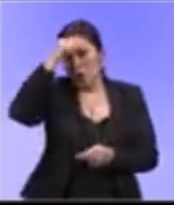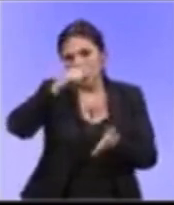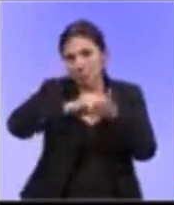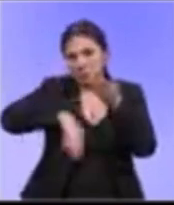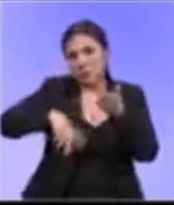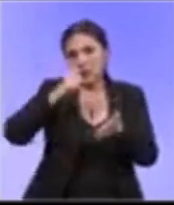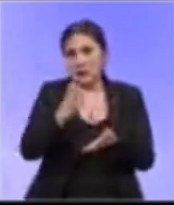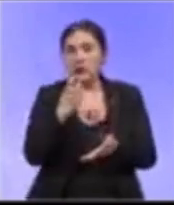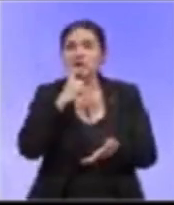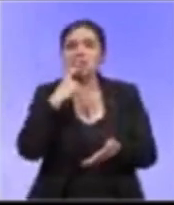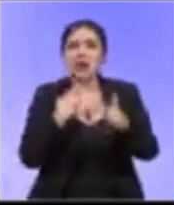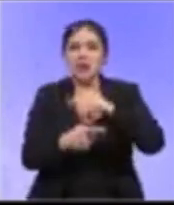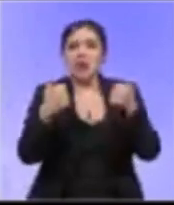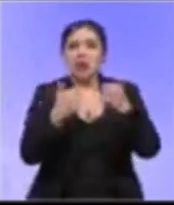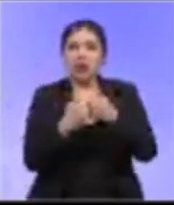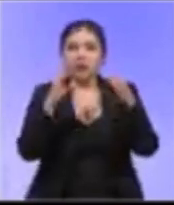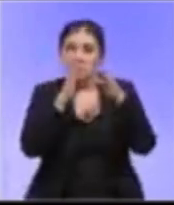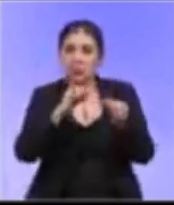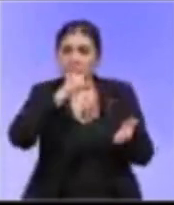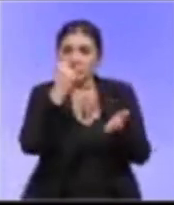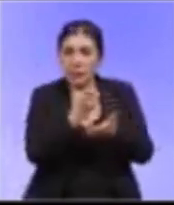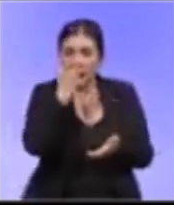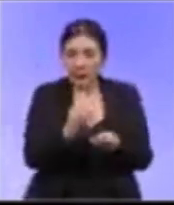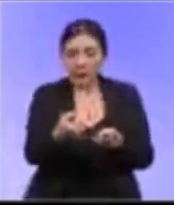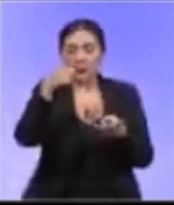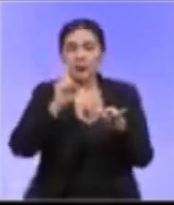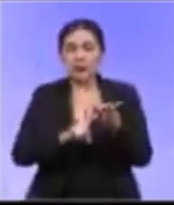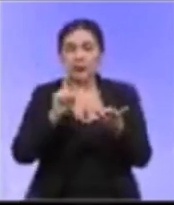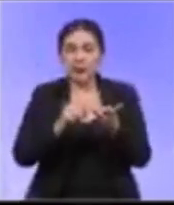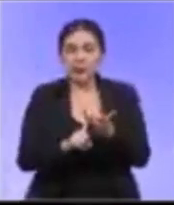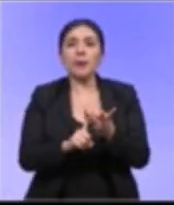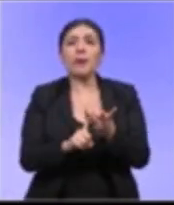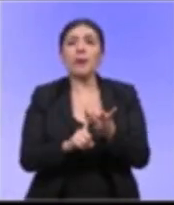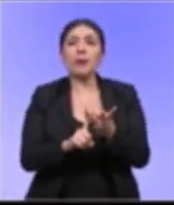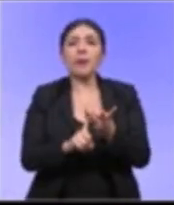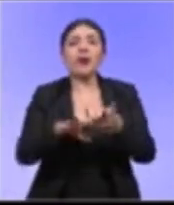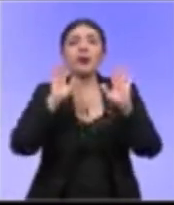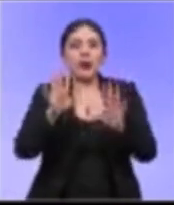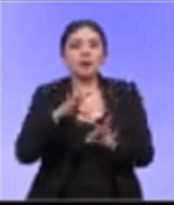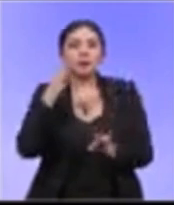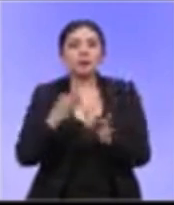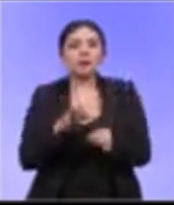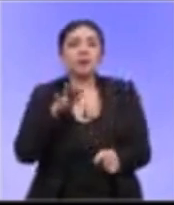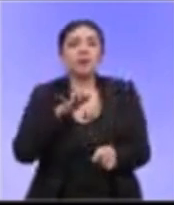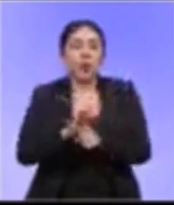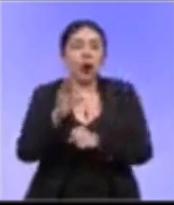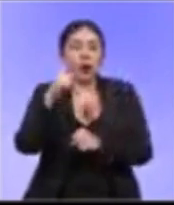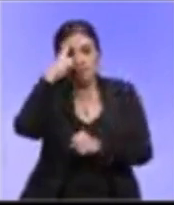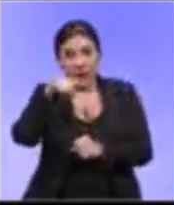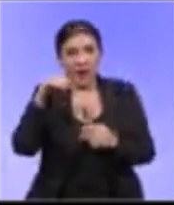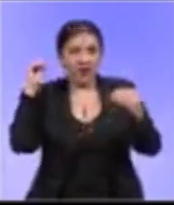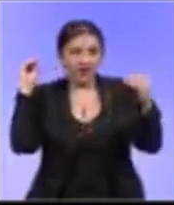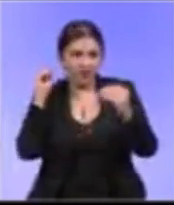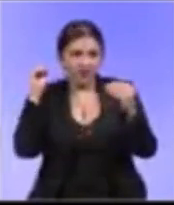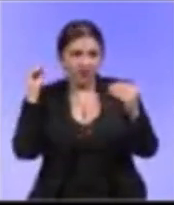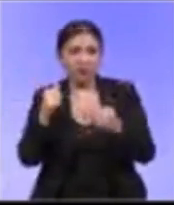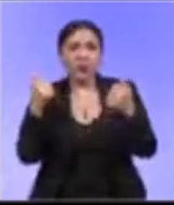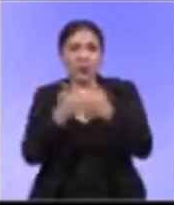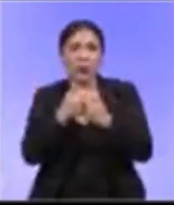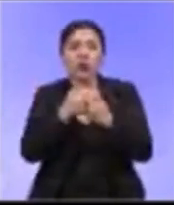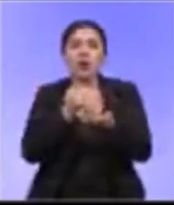demanda señalada en el fallo tercero se confirma en lo que fue materia de impugnación las